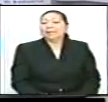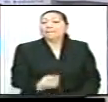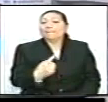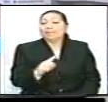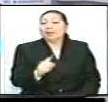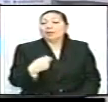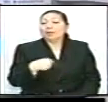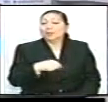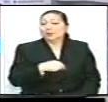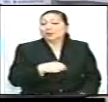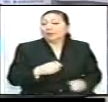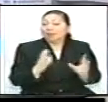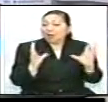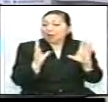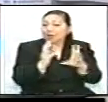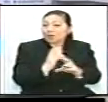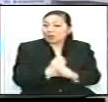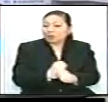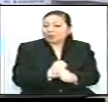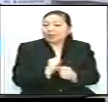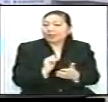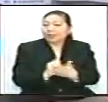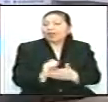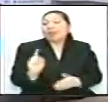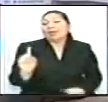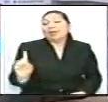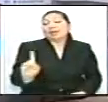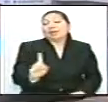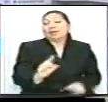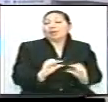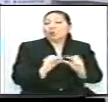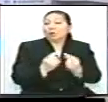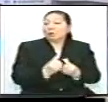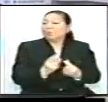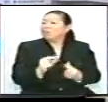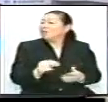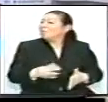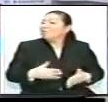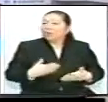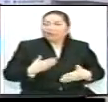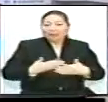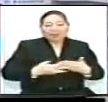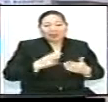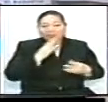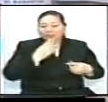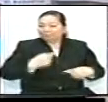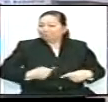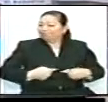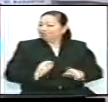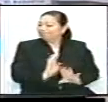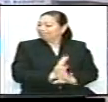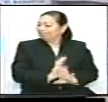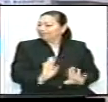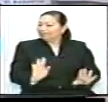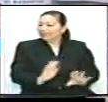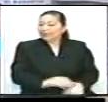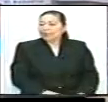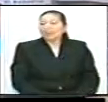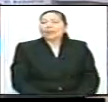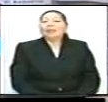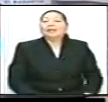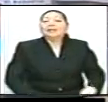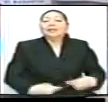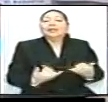para nosotros hacer los ajustes correspondientes en cada uno de los sectores, no podemos seguir hablando de competitividad.